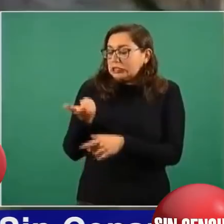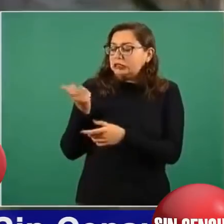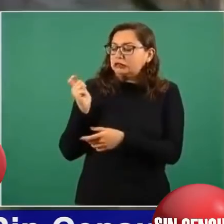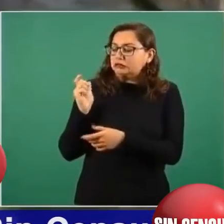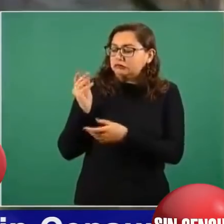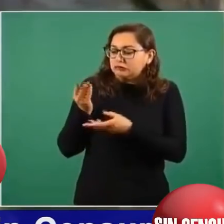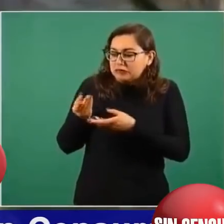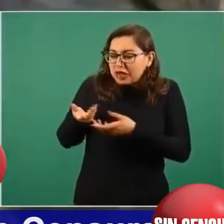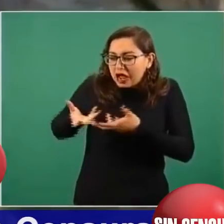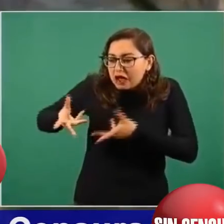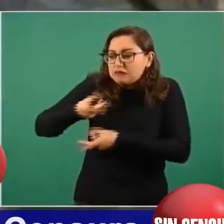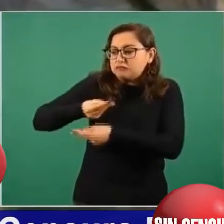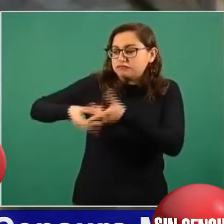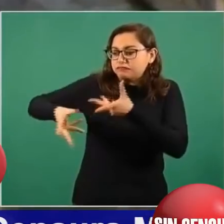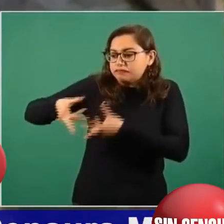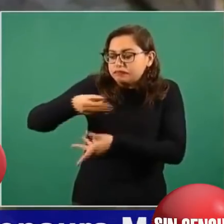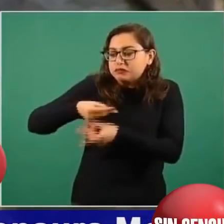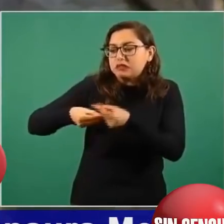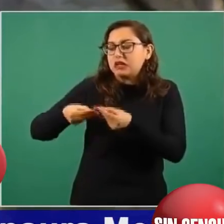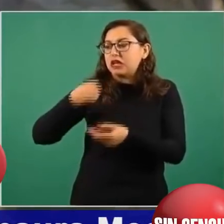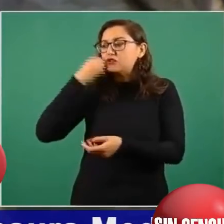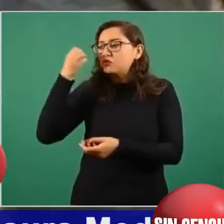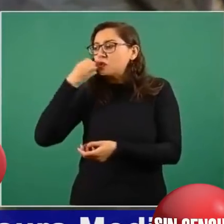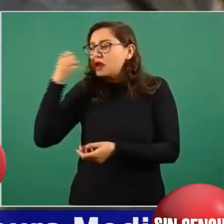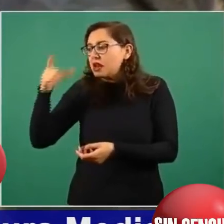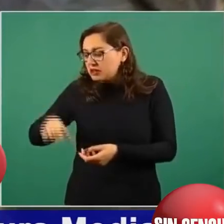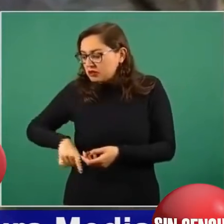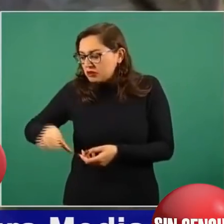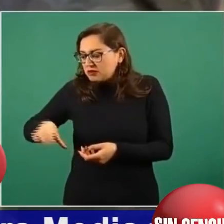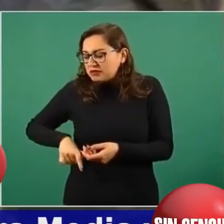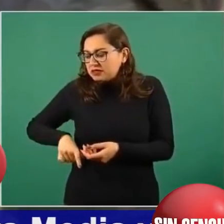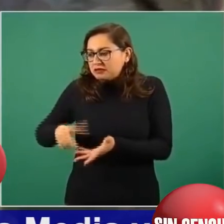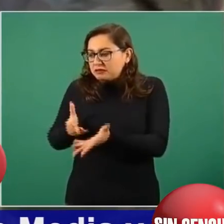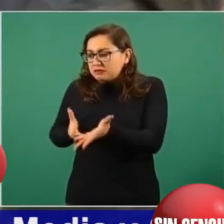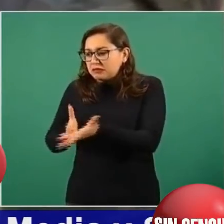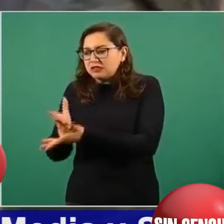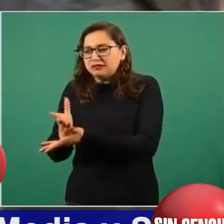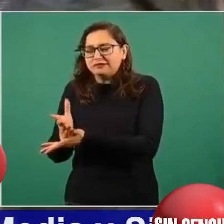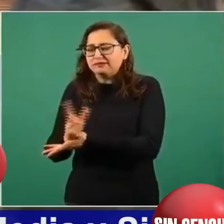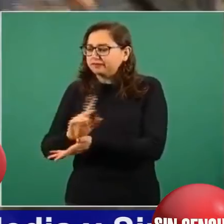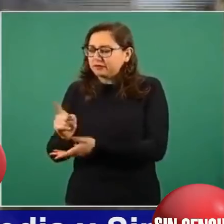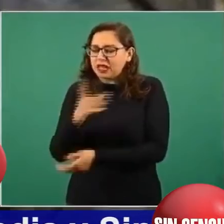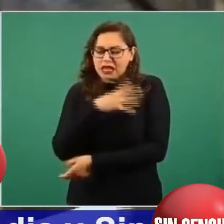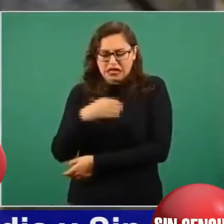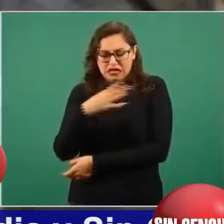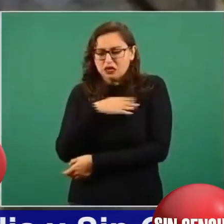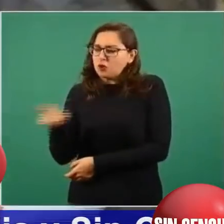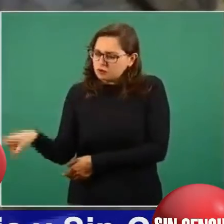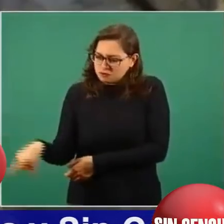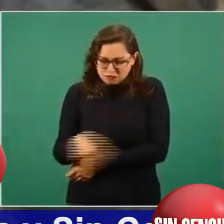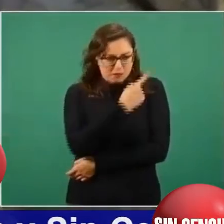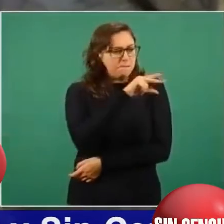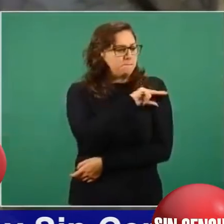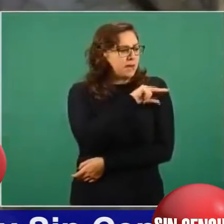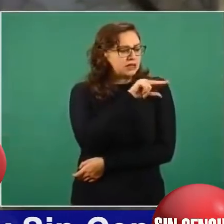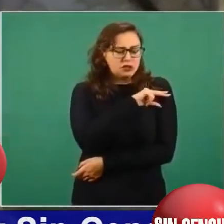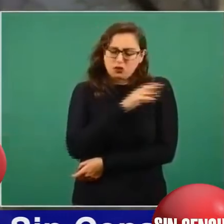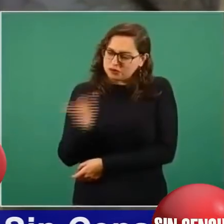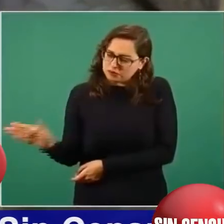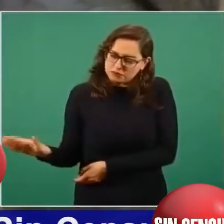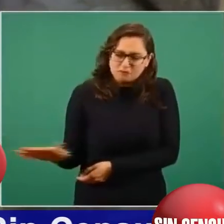los colegios. Y le digo porque la matrícula de la escuela pública ha bajado bastante y ha crecido tanto esa